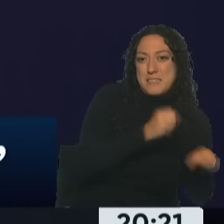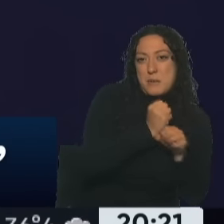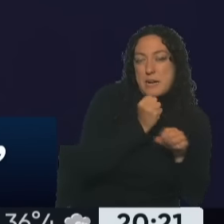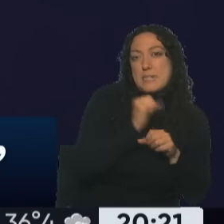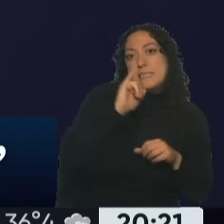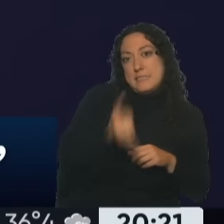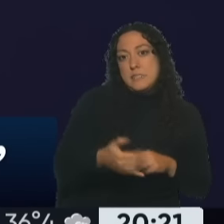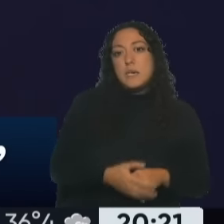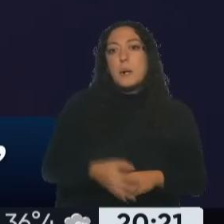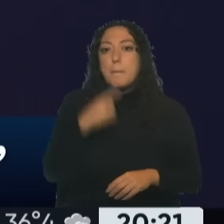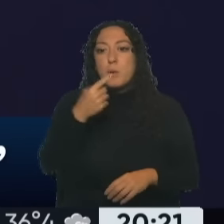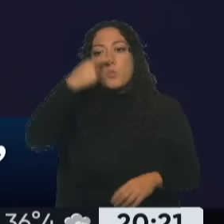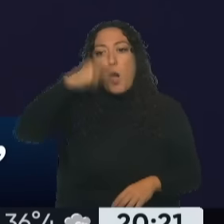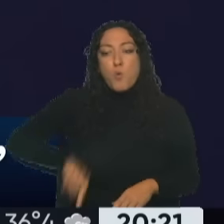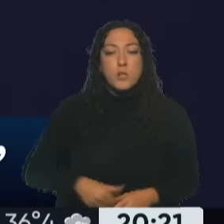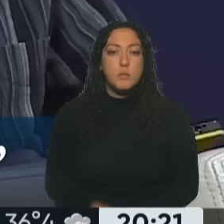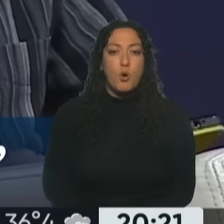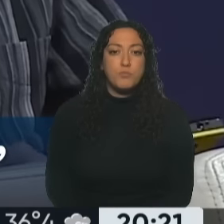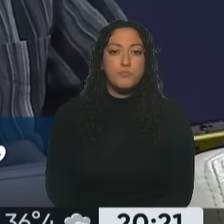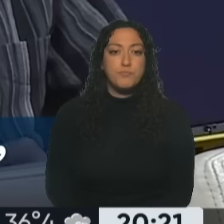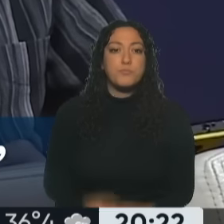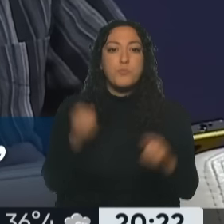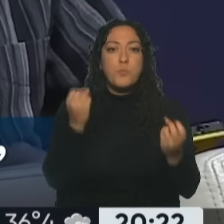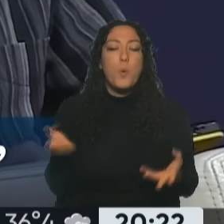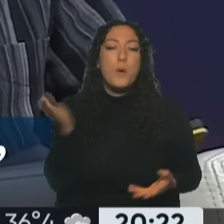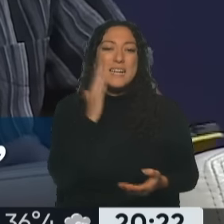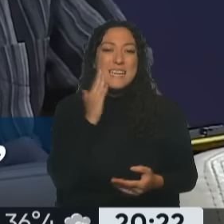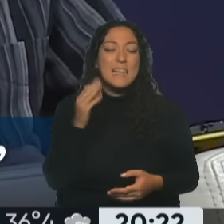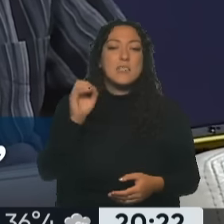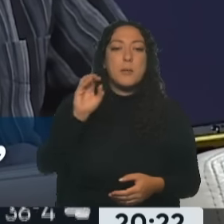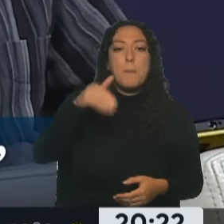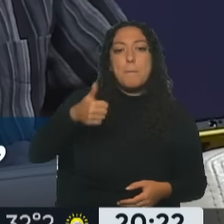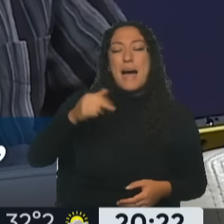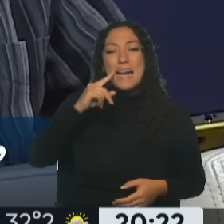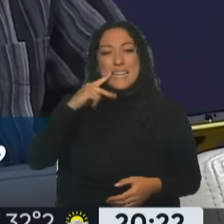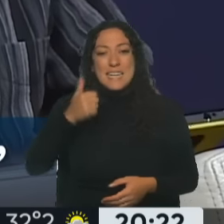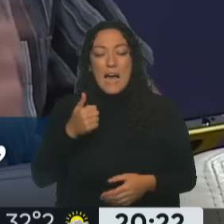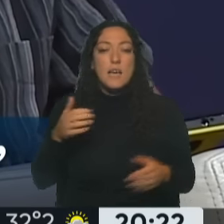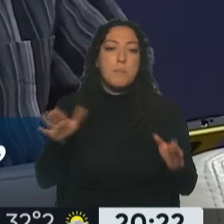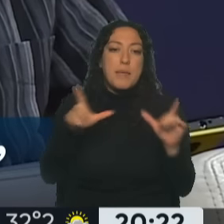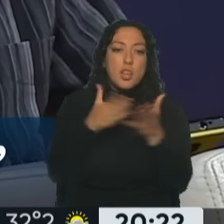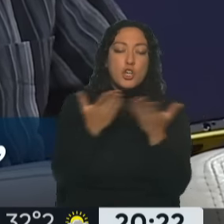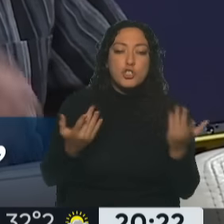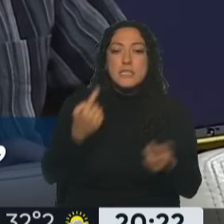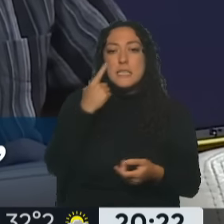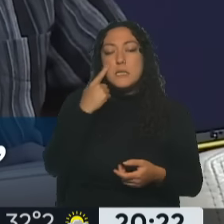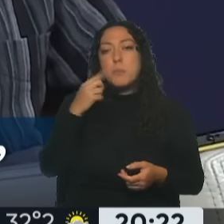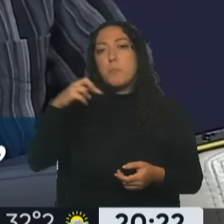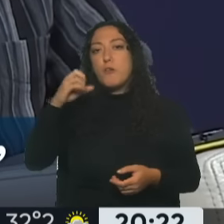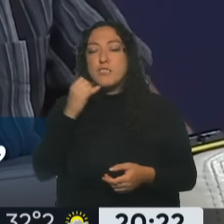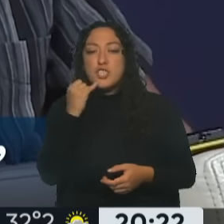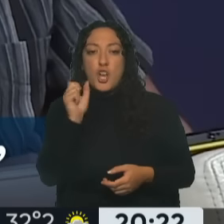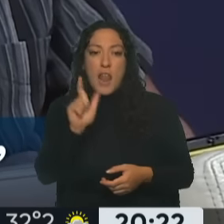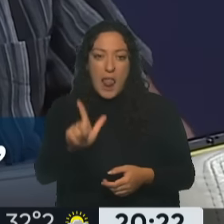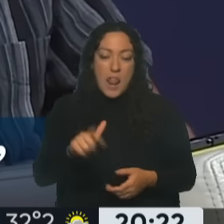última pregunta Buenas tardes ministro Marina de Vita de I profesional quisiera hacerle dos consultas primero si podría